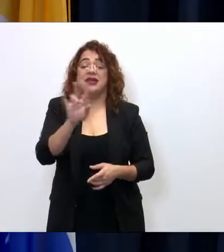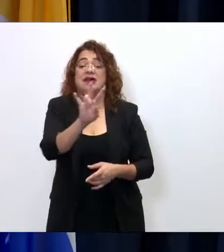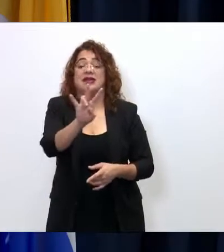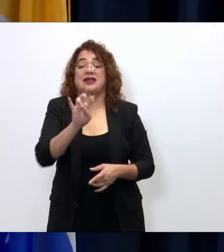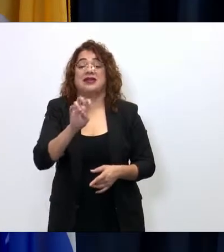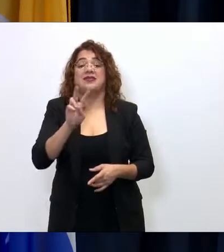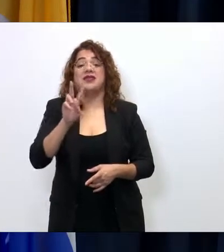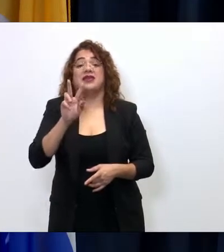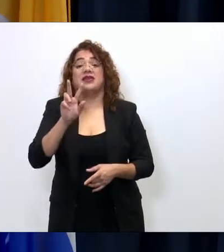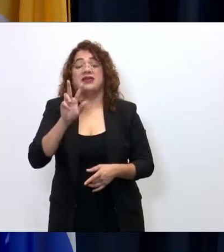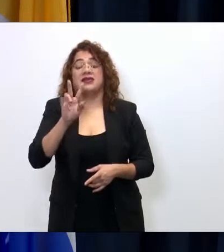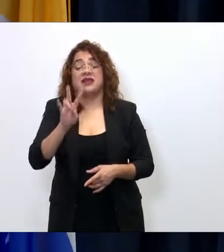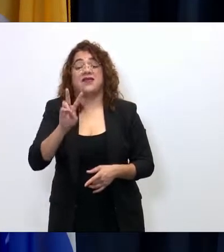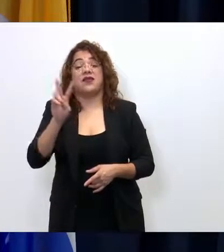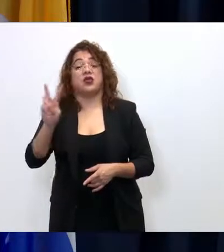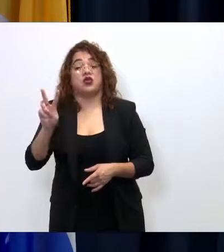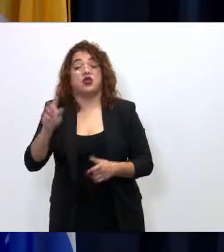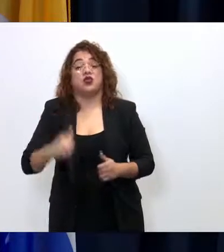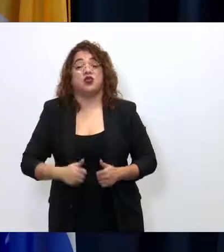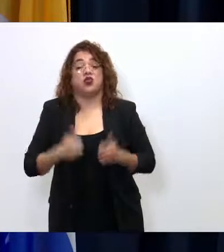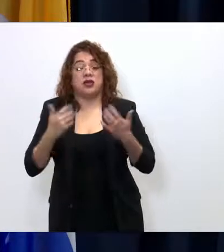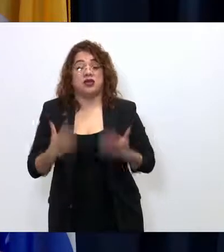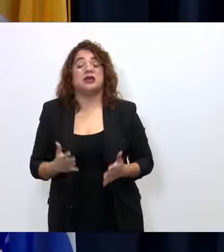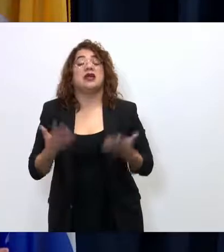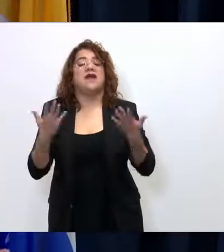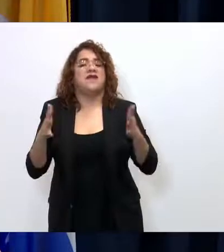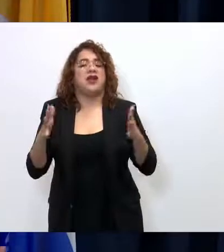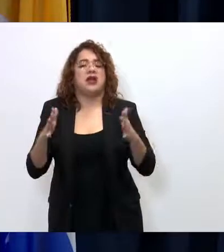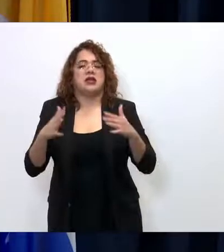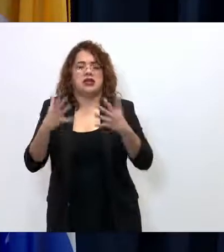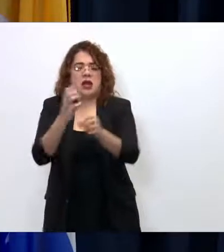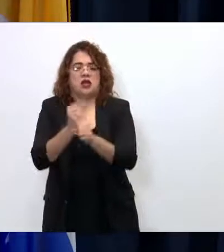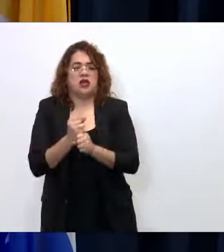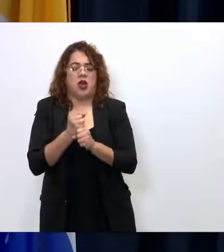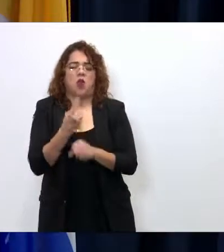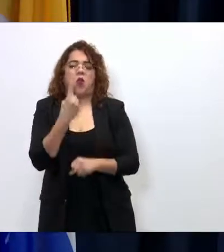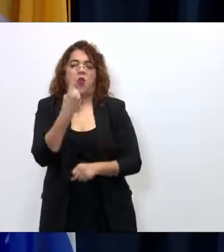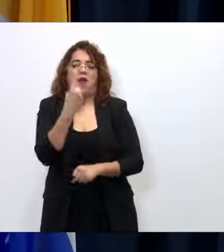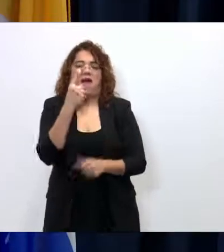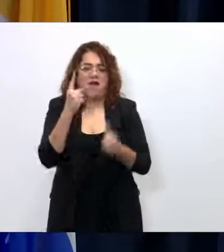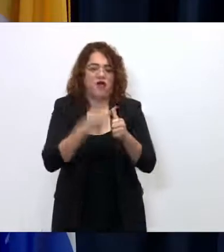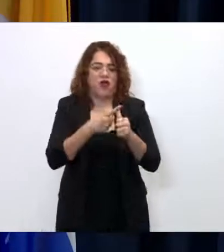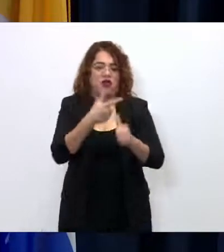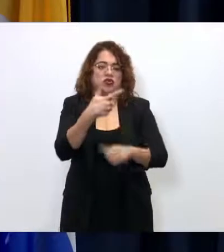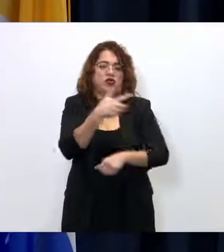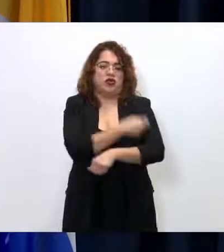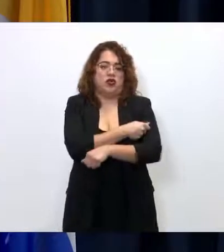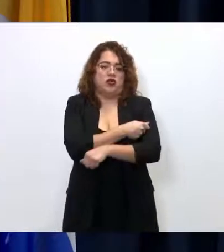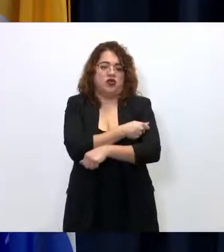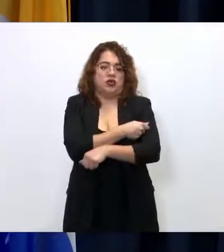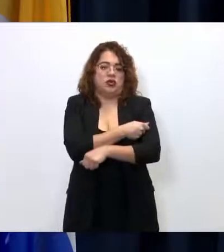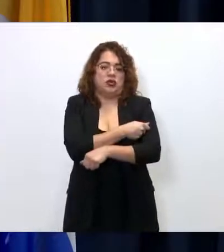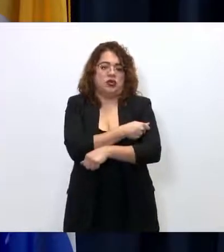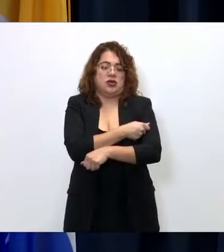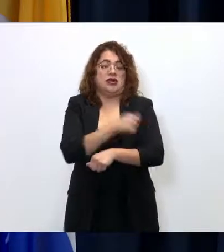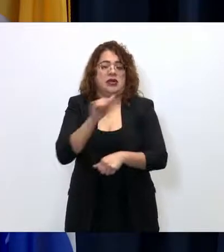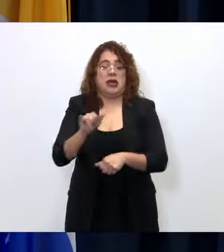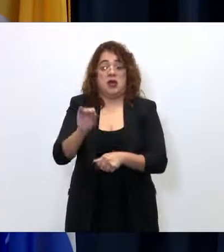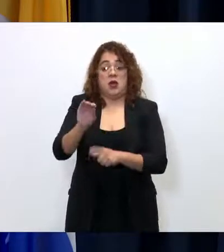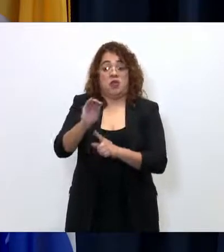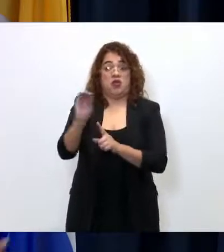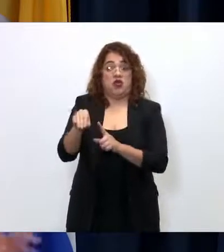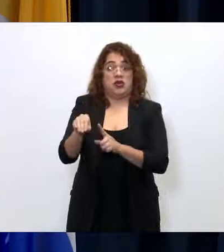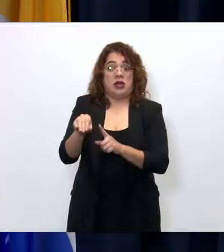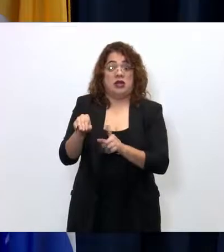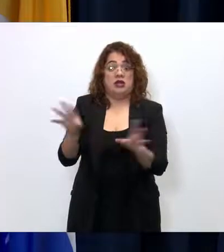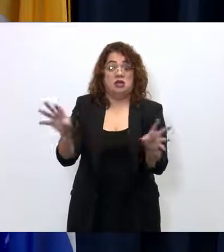163,372 residentes de Long Beach han recibido al menos una dosis de la vacuna. Por porcentaje,